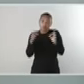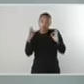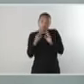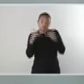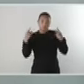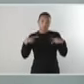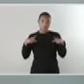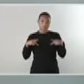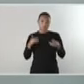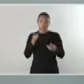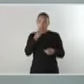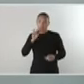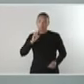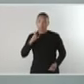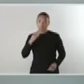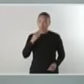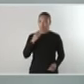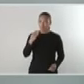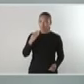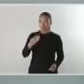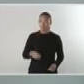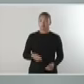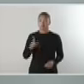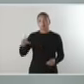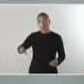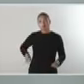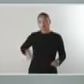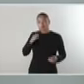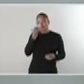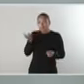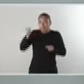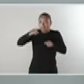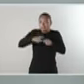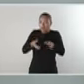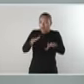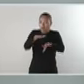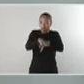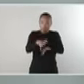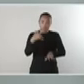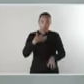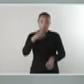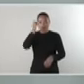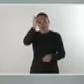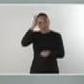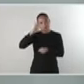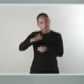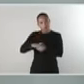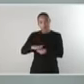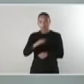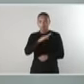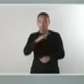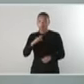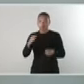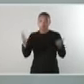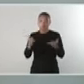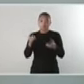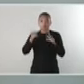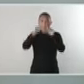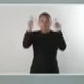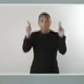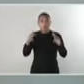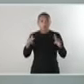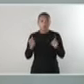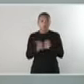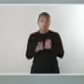que dé resultados Un gobierno que sea inclu que tenga la capacidad de poder restablecer la paz